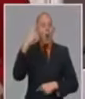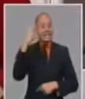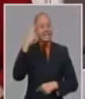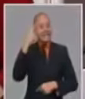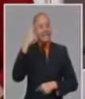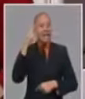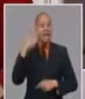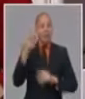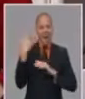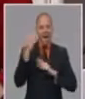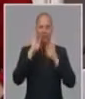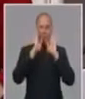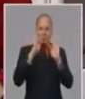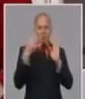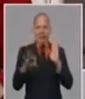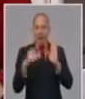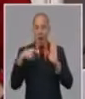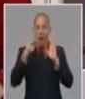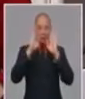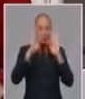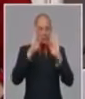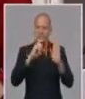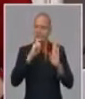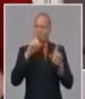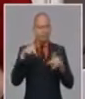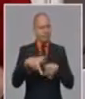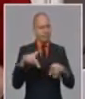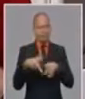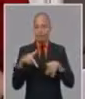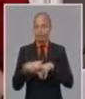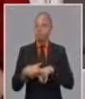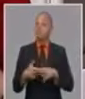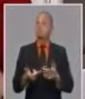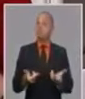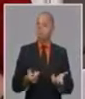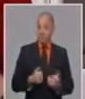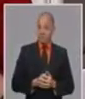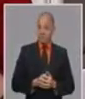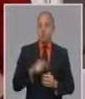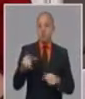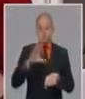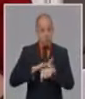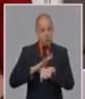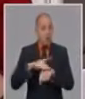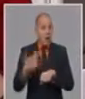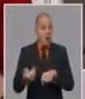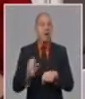serias. Daño renal, yo creo que ya cuando avancemos en las investigaciones, Randy,